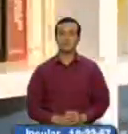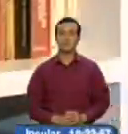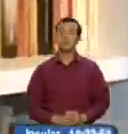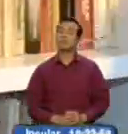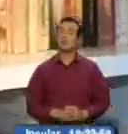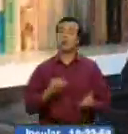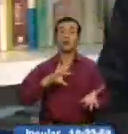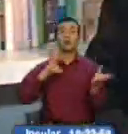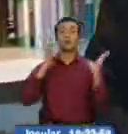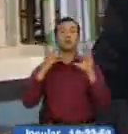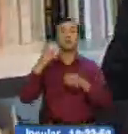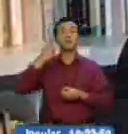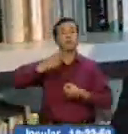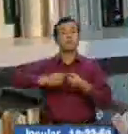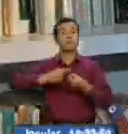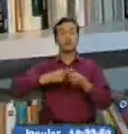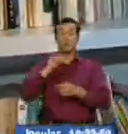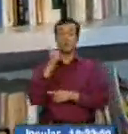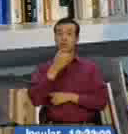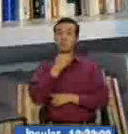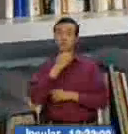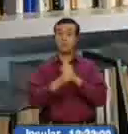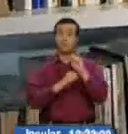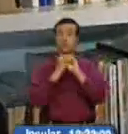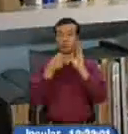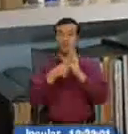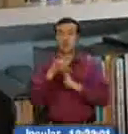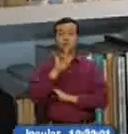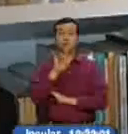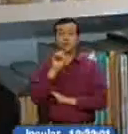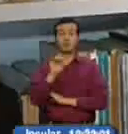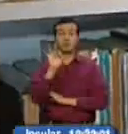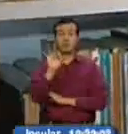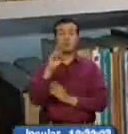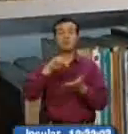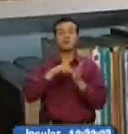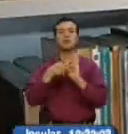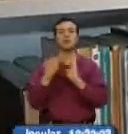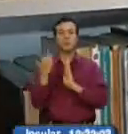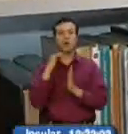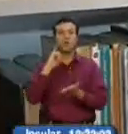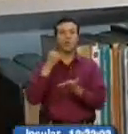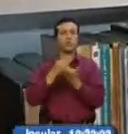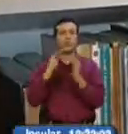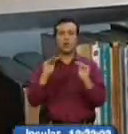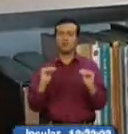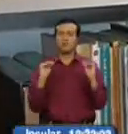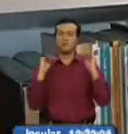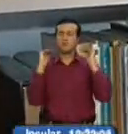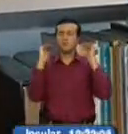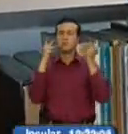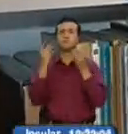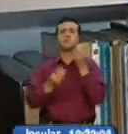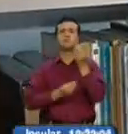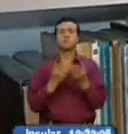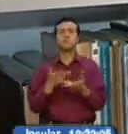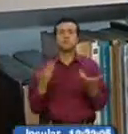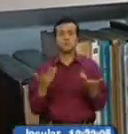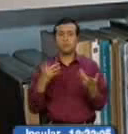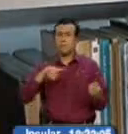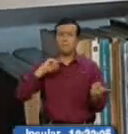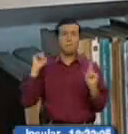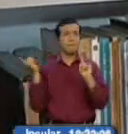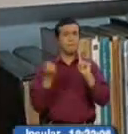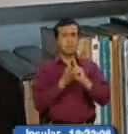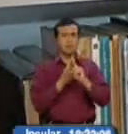La Revolución de Quito, que el 10 de agosto de 1809 constituyó una junta soberana, movilizó los